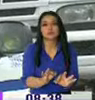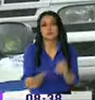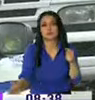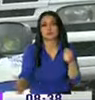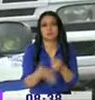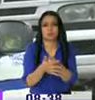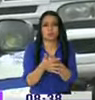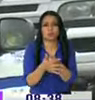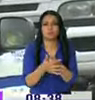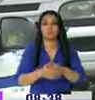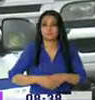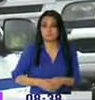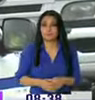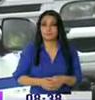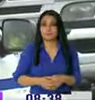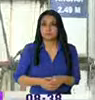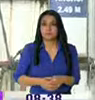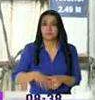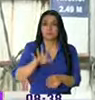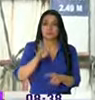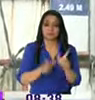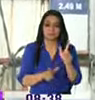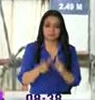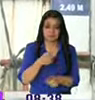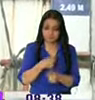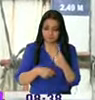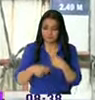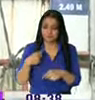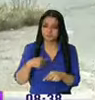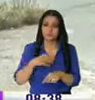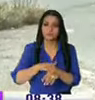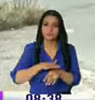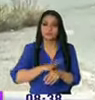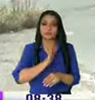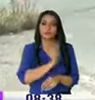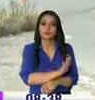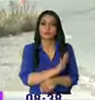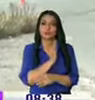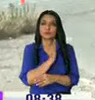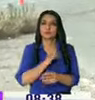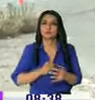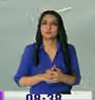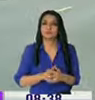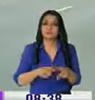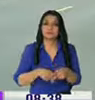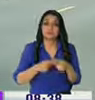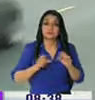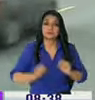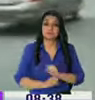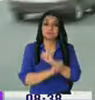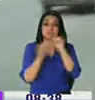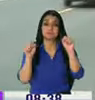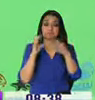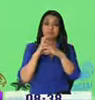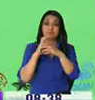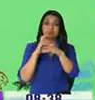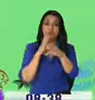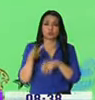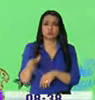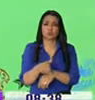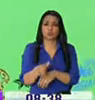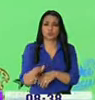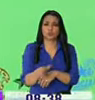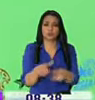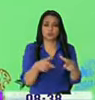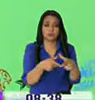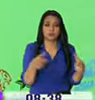el accidente de tránsito que dejó cuatro personas heridas el hecho ocurrió al amanecer cuando la unidad de transporte público se impactó